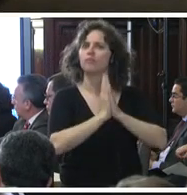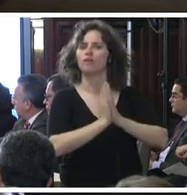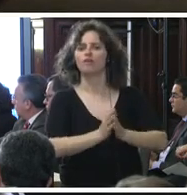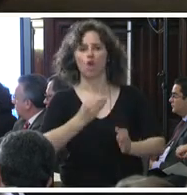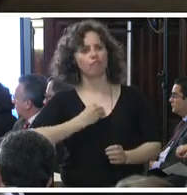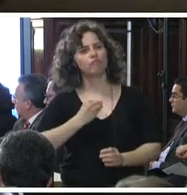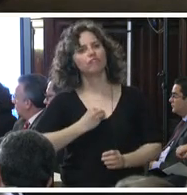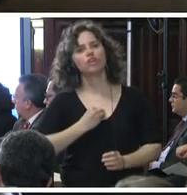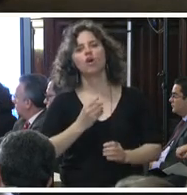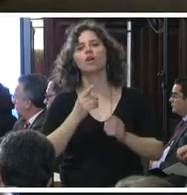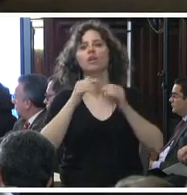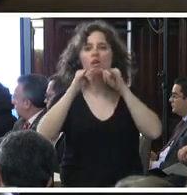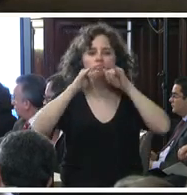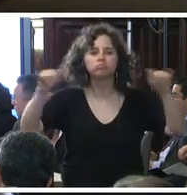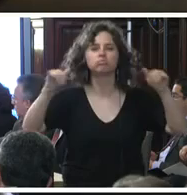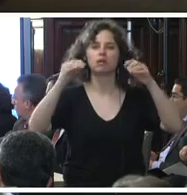and